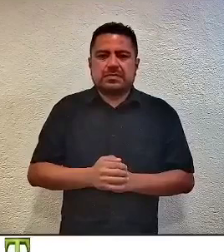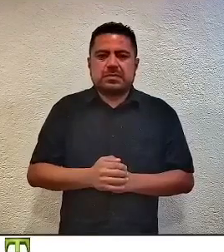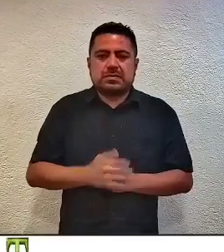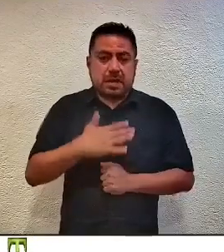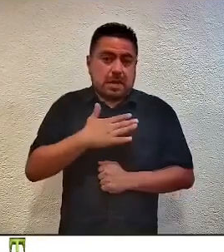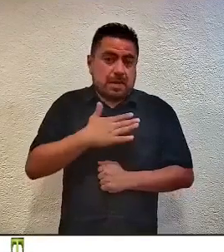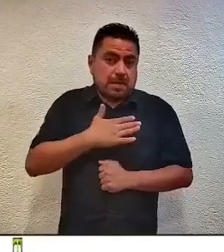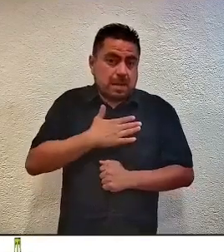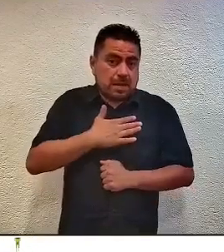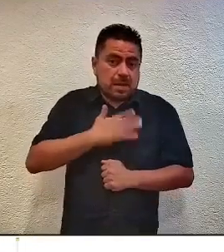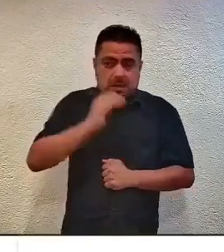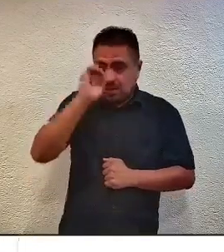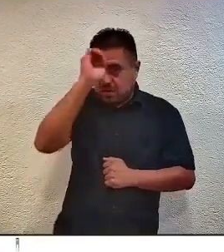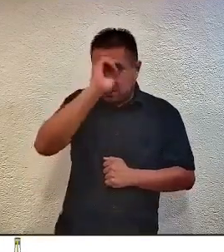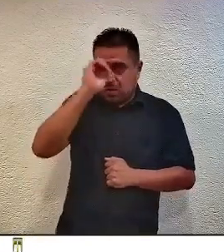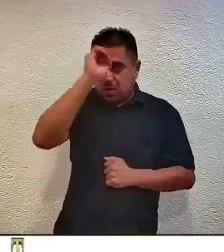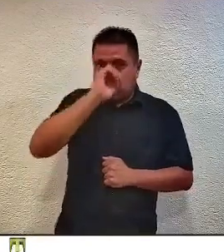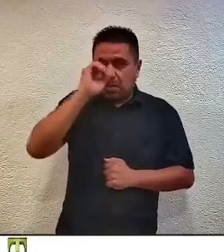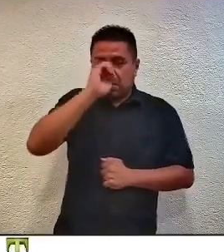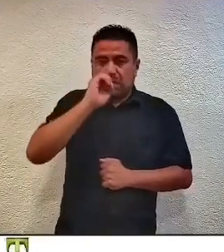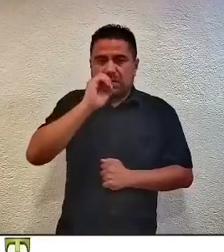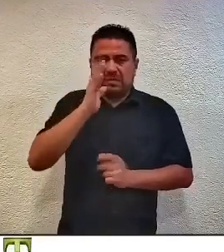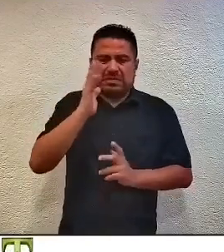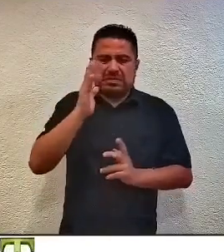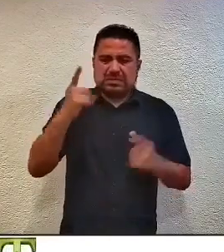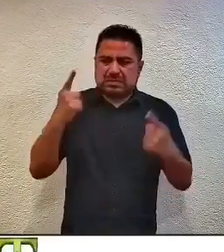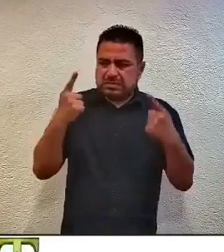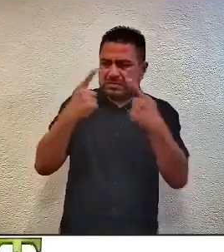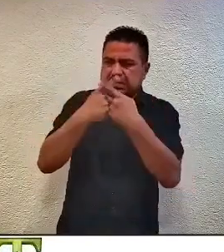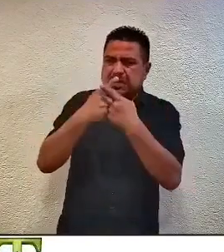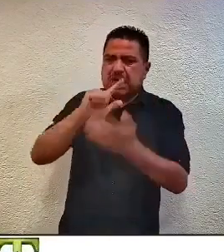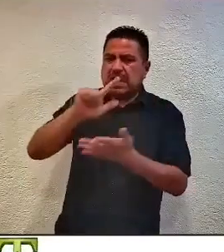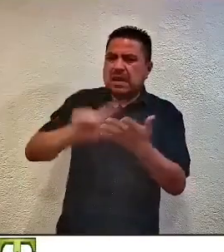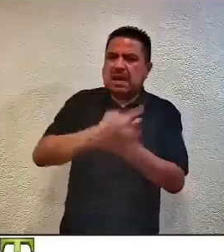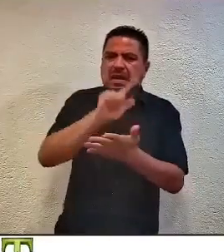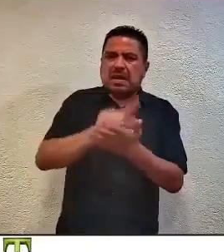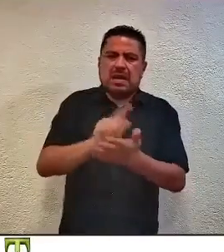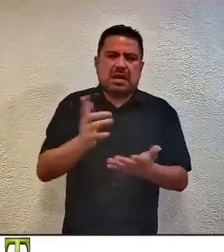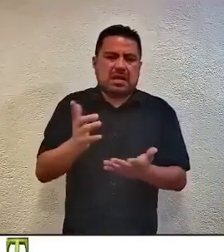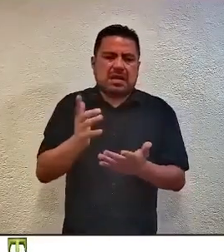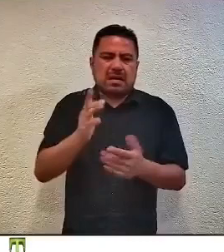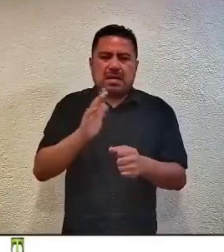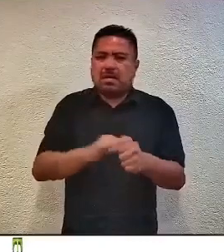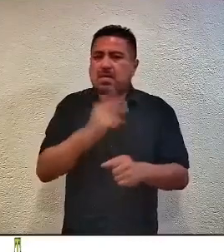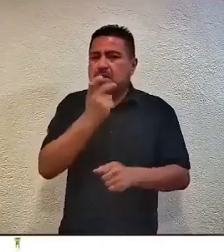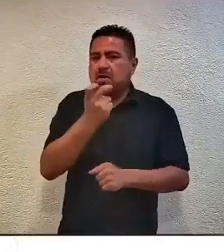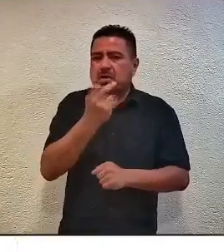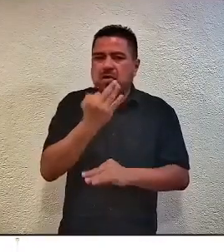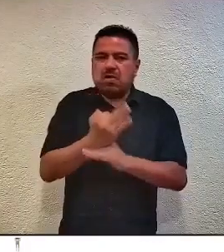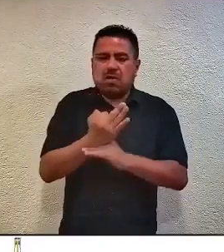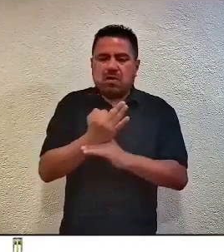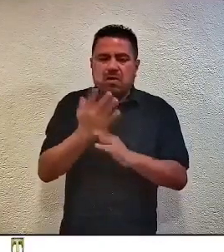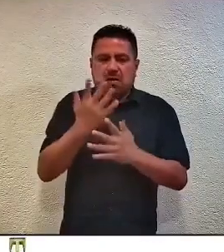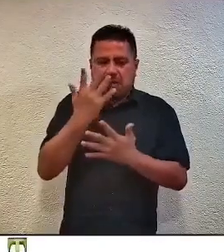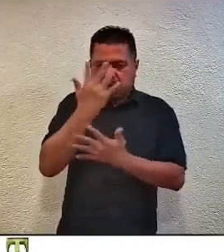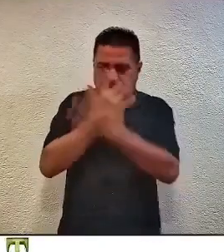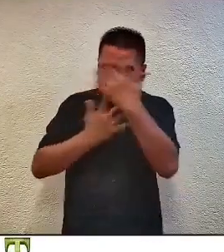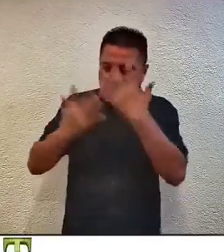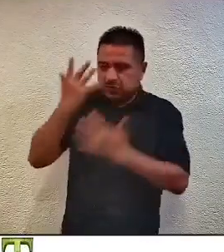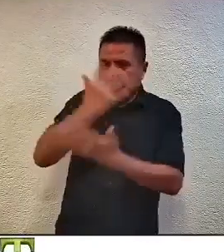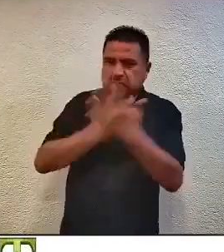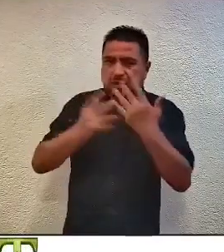mi opinión, hubo una indebida fijación de la litis, por lo tanto, una conclusión errónea.